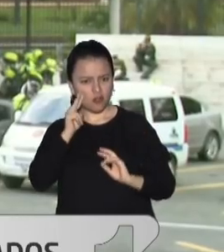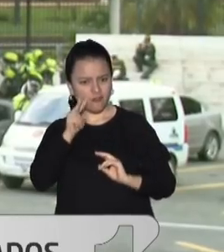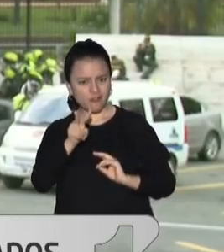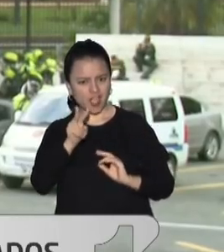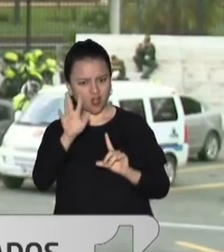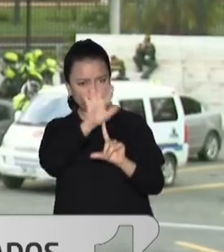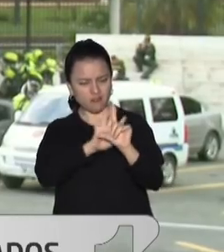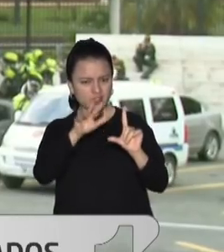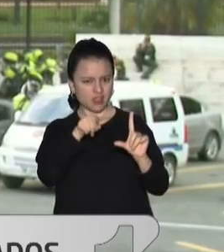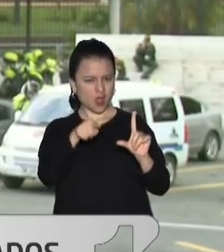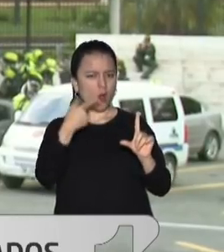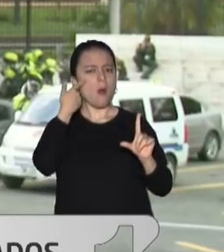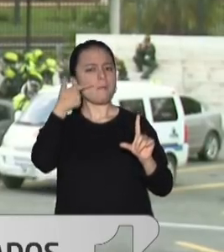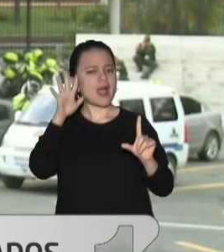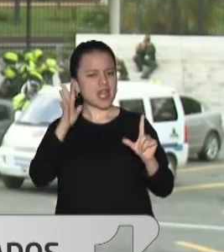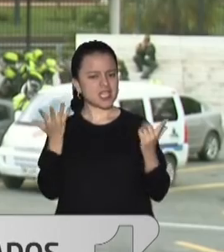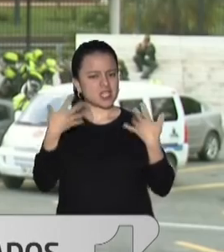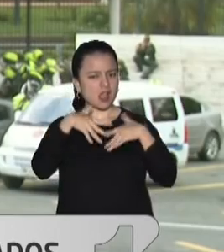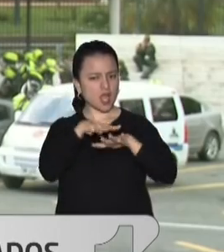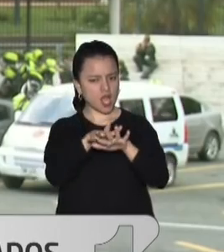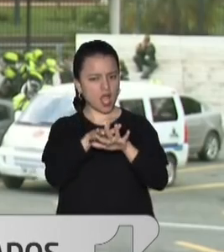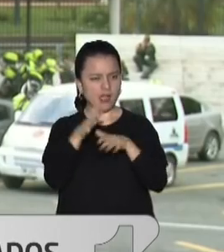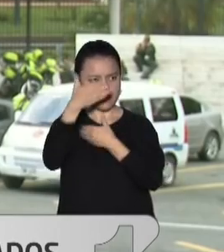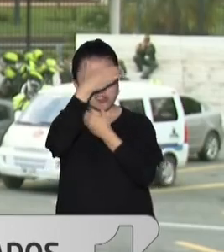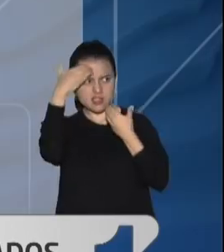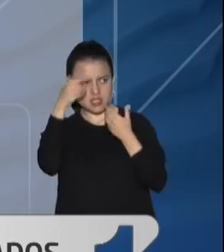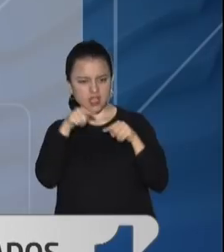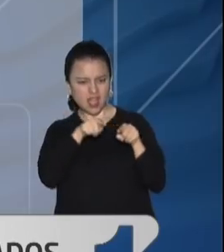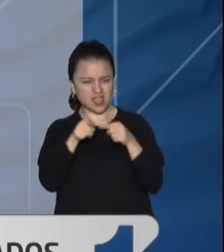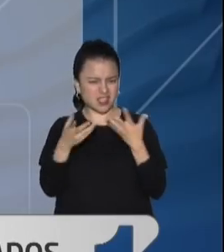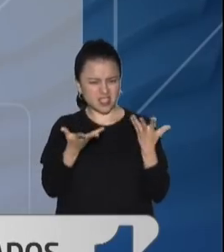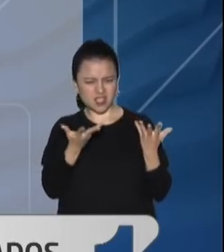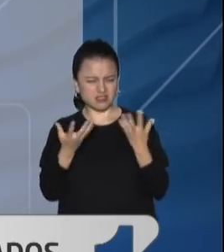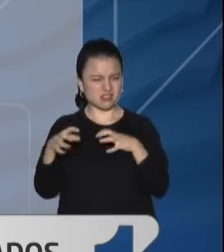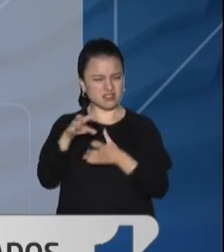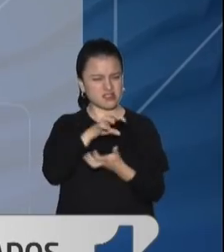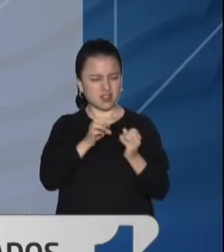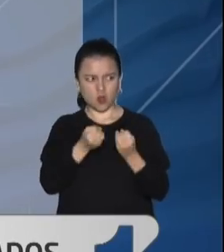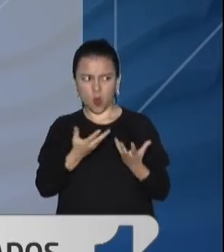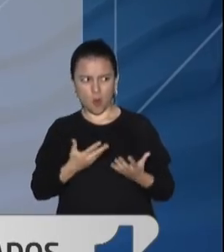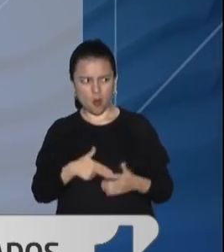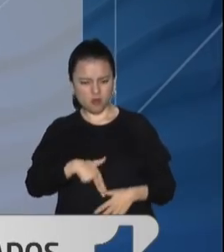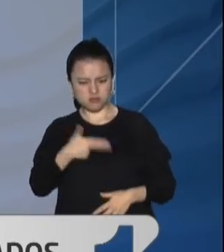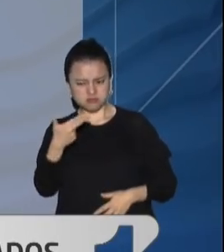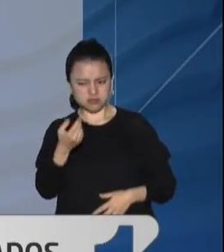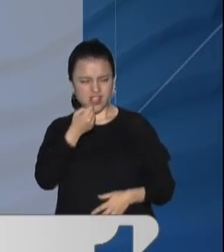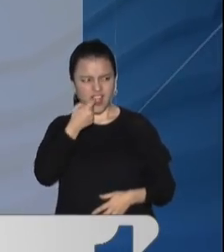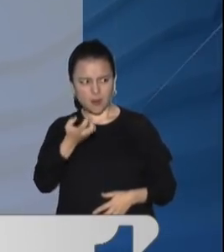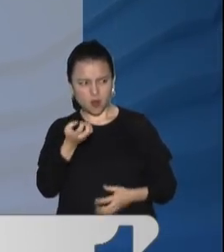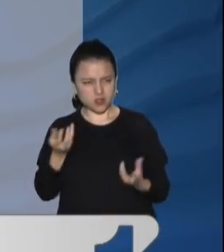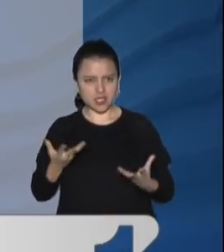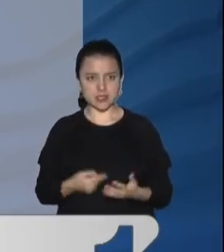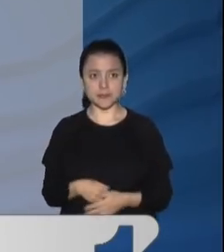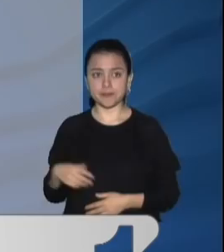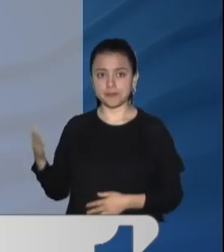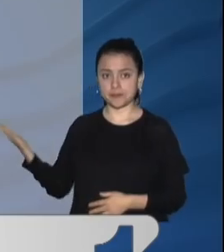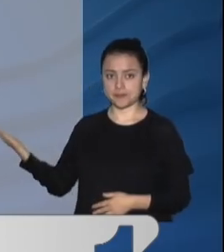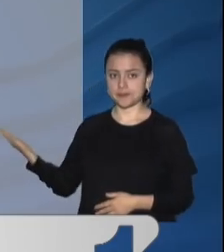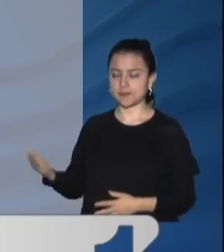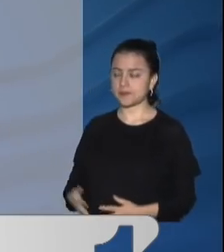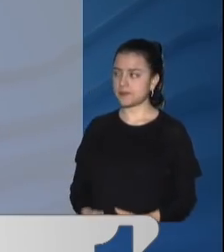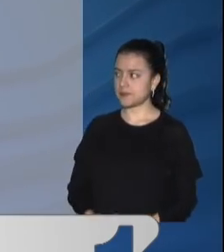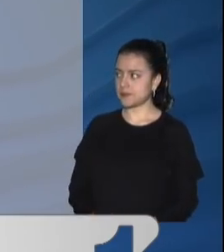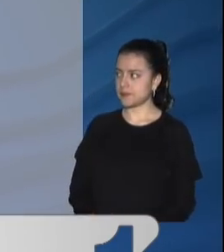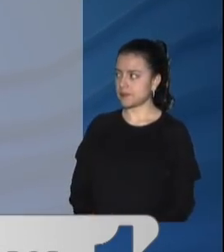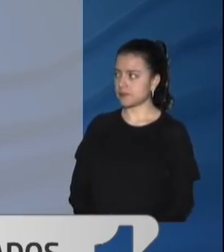suyos estaban con algunos sujetos presuntamente armados. Este es el video que denunció la gobernadora del Valle, Clara Luz